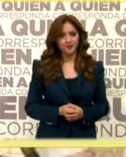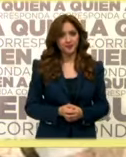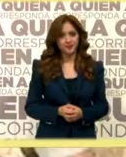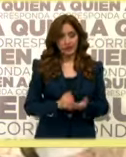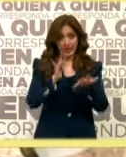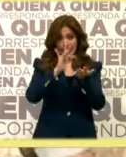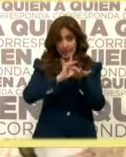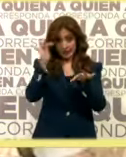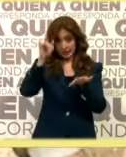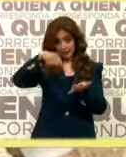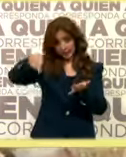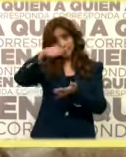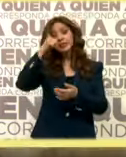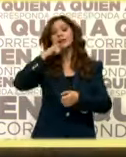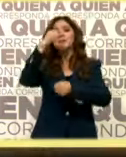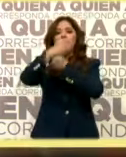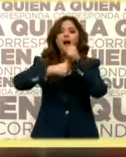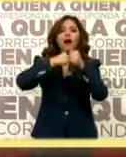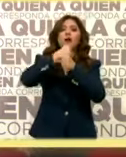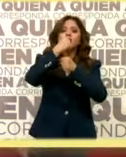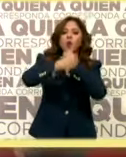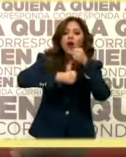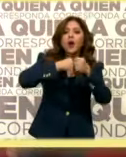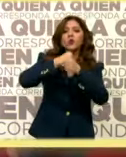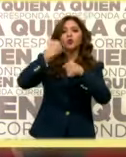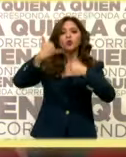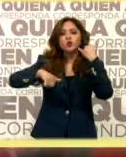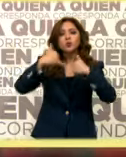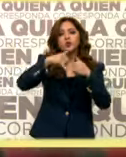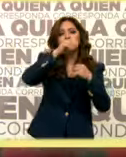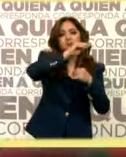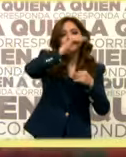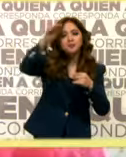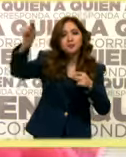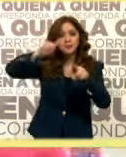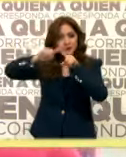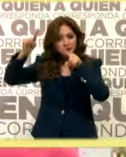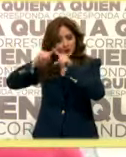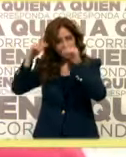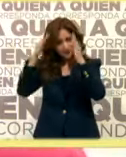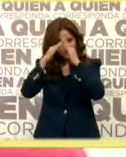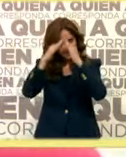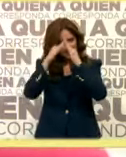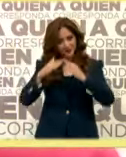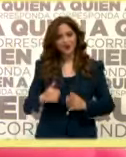Gracias a ustedes, año con año Juguetón logra llegar a millones de hogares.